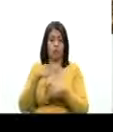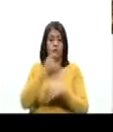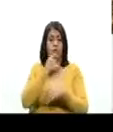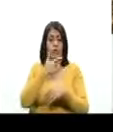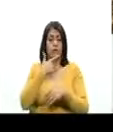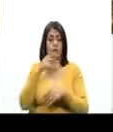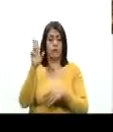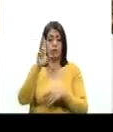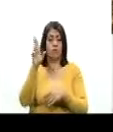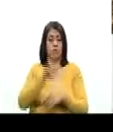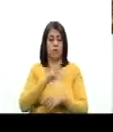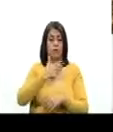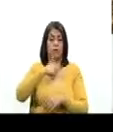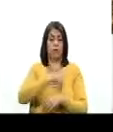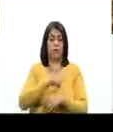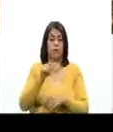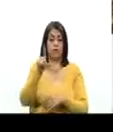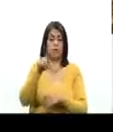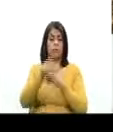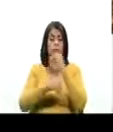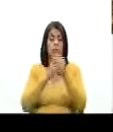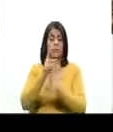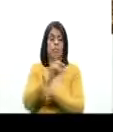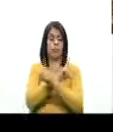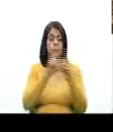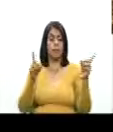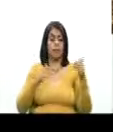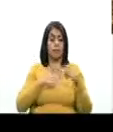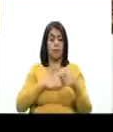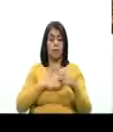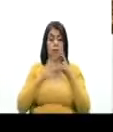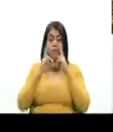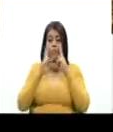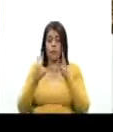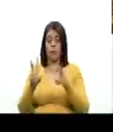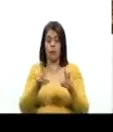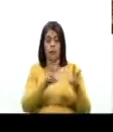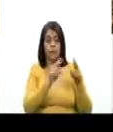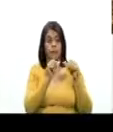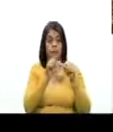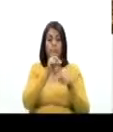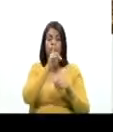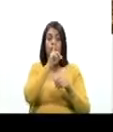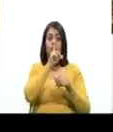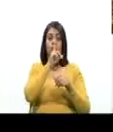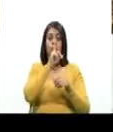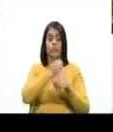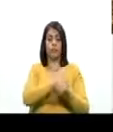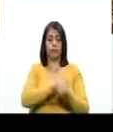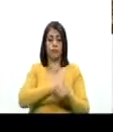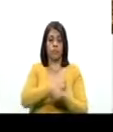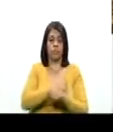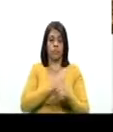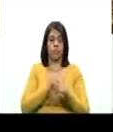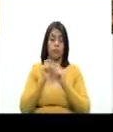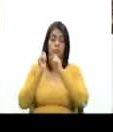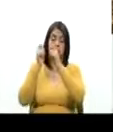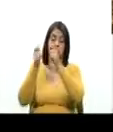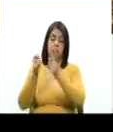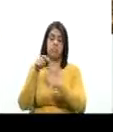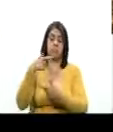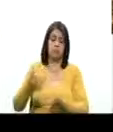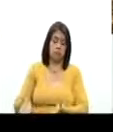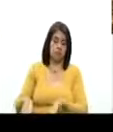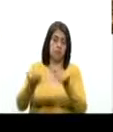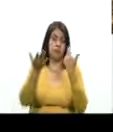hermosa república que tanto demonizan, que yo mismo lo veo con mis ojos. Y si uno se queda callado, lamentablemente otorga. Por eso es